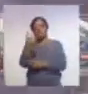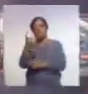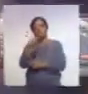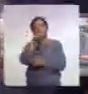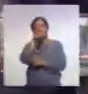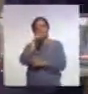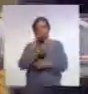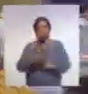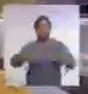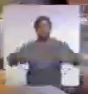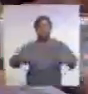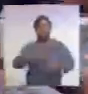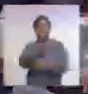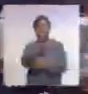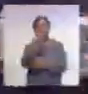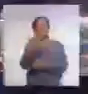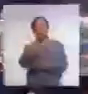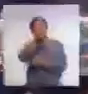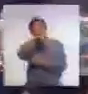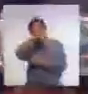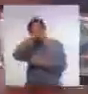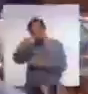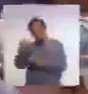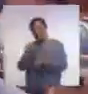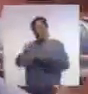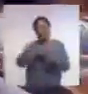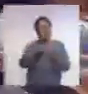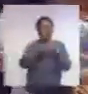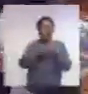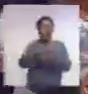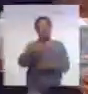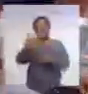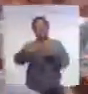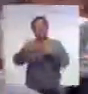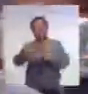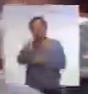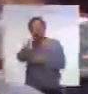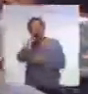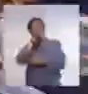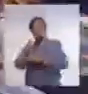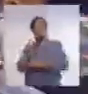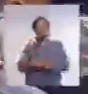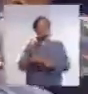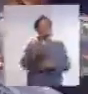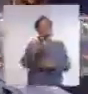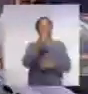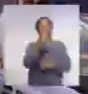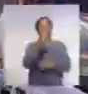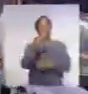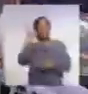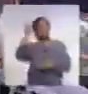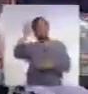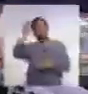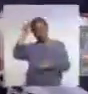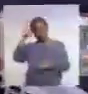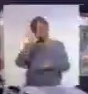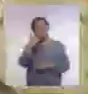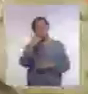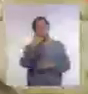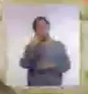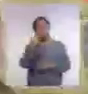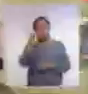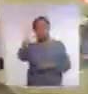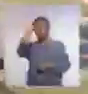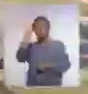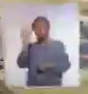engorda, 35 de guajolote criollo, 15 de pato, 18 de conejo y 7 paquetes de abeja reina.